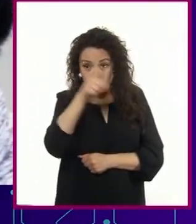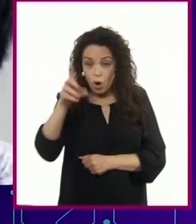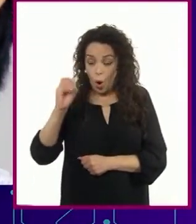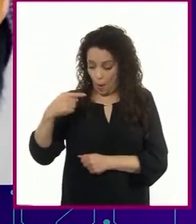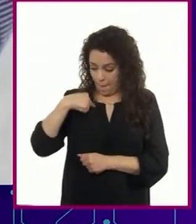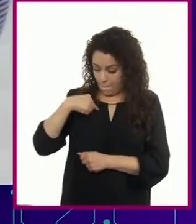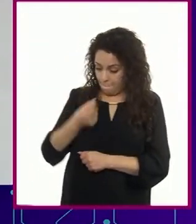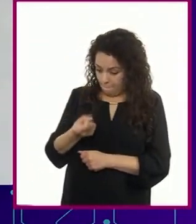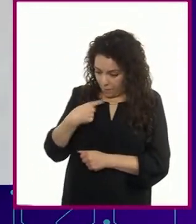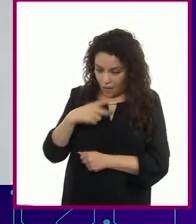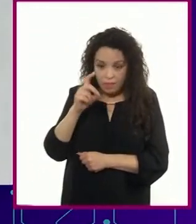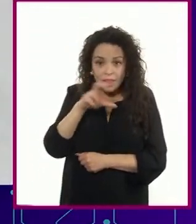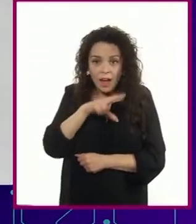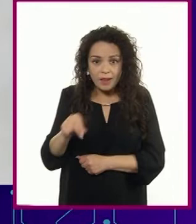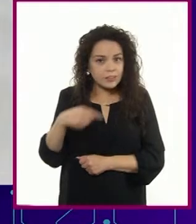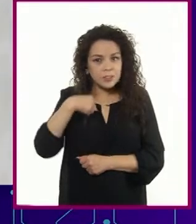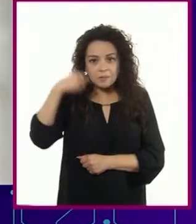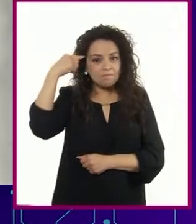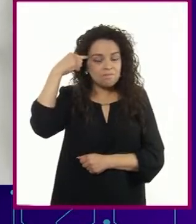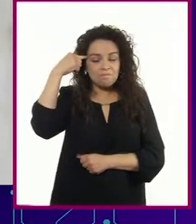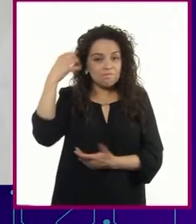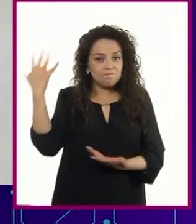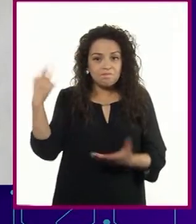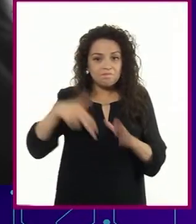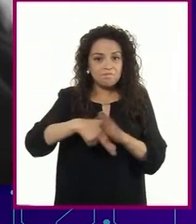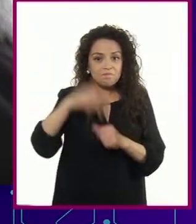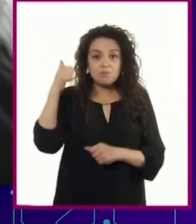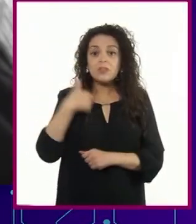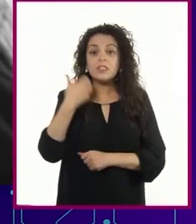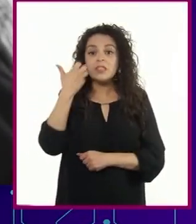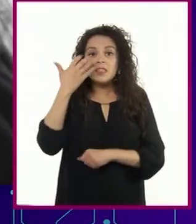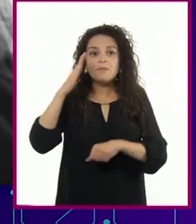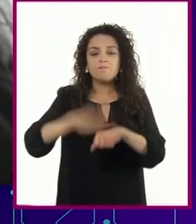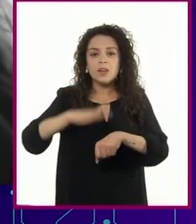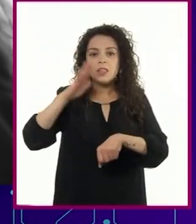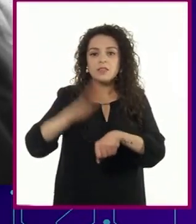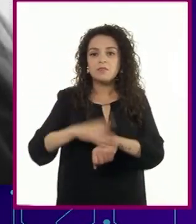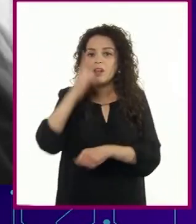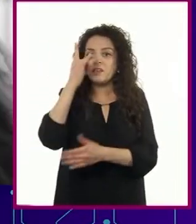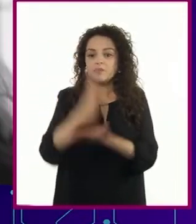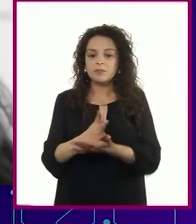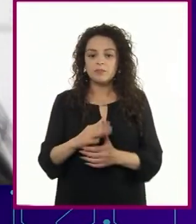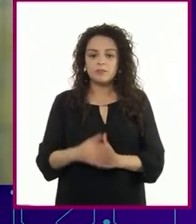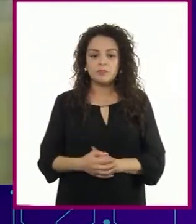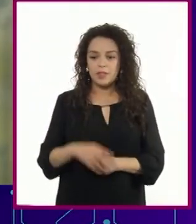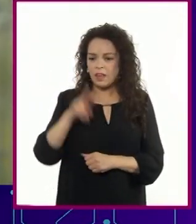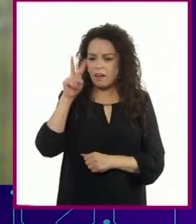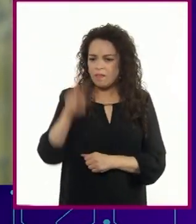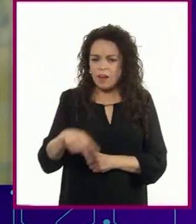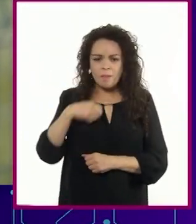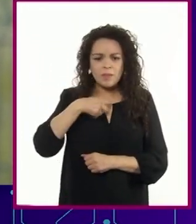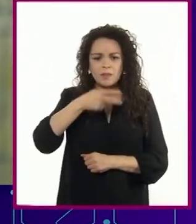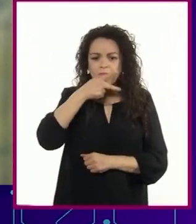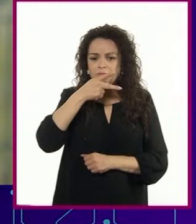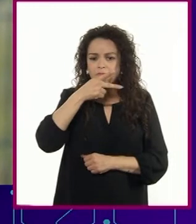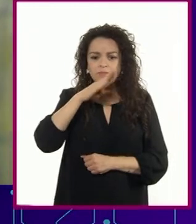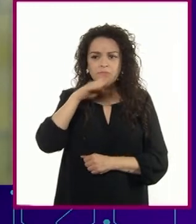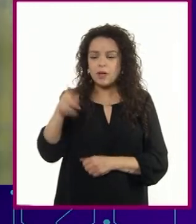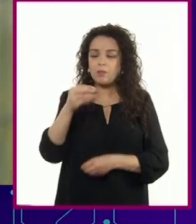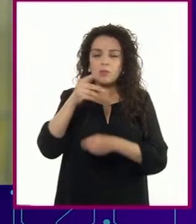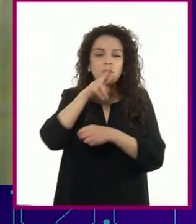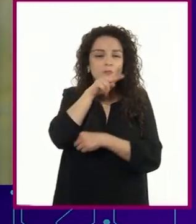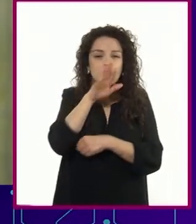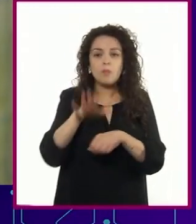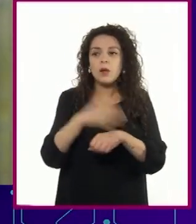mismo? Y solo seguir haciendo lo que quería. Era un infierno porque más que nada tenía preocupados a mis papás porque ellos querían saber